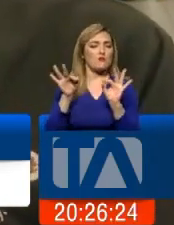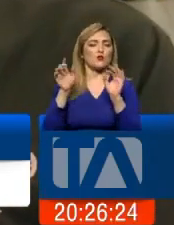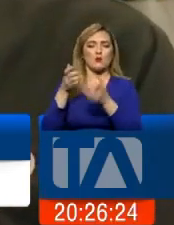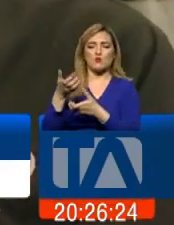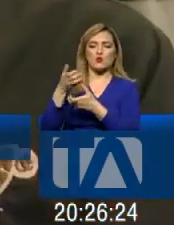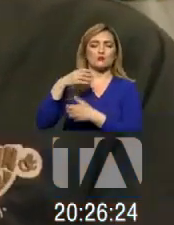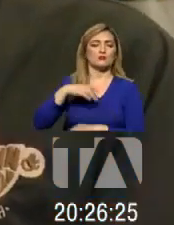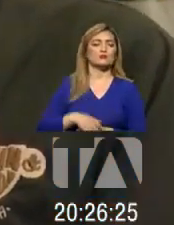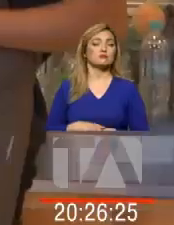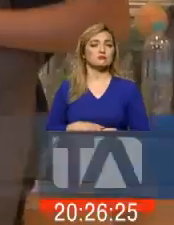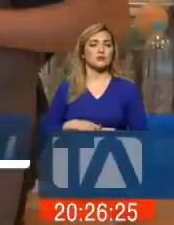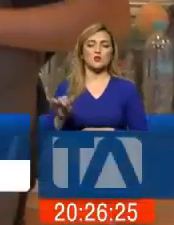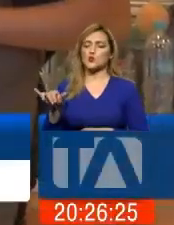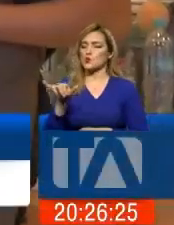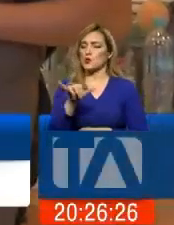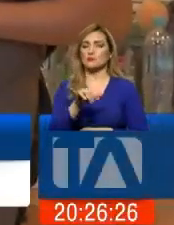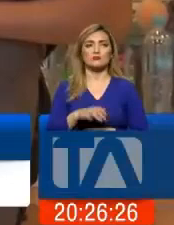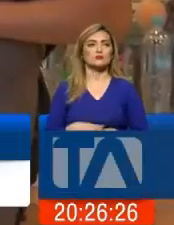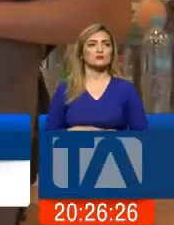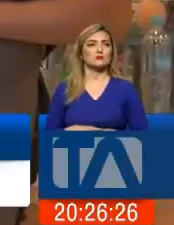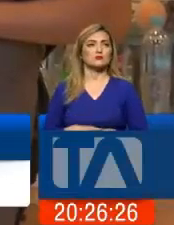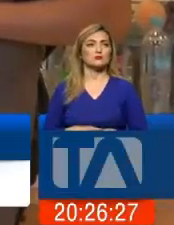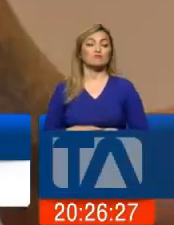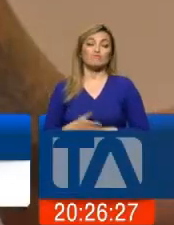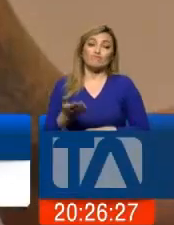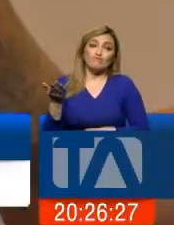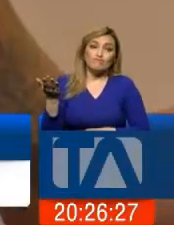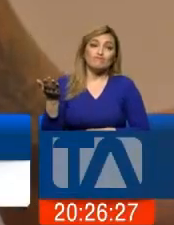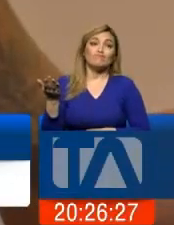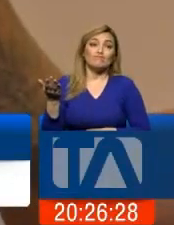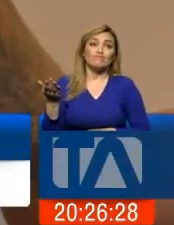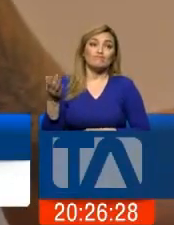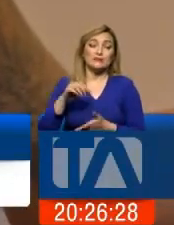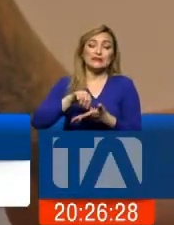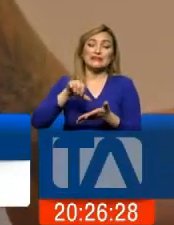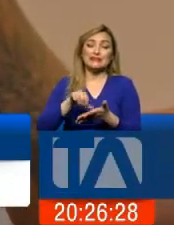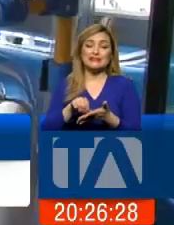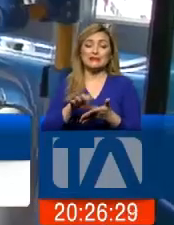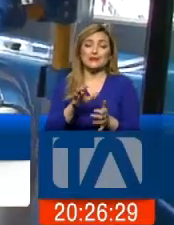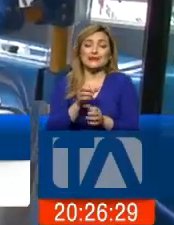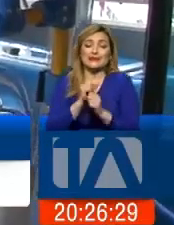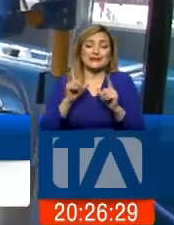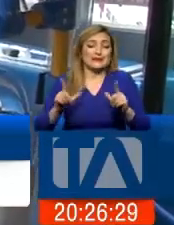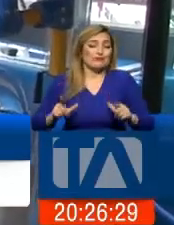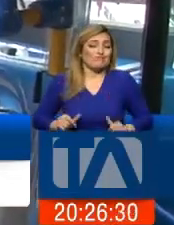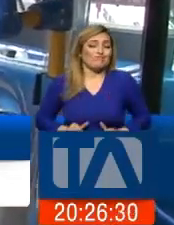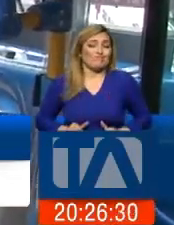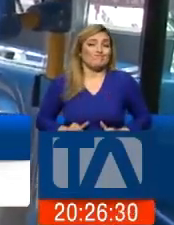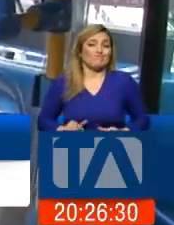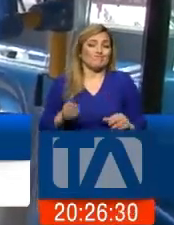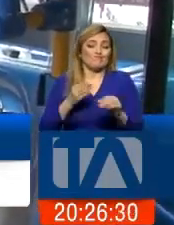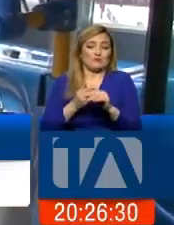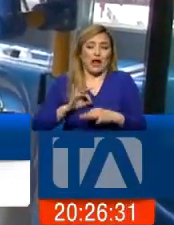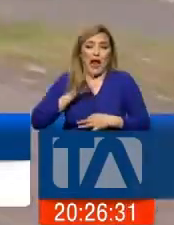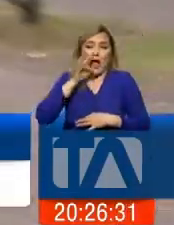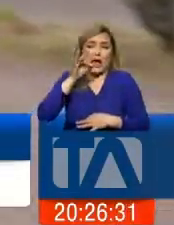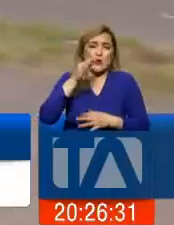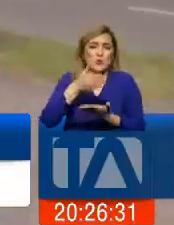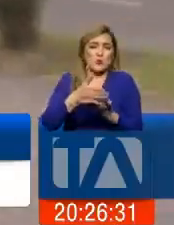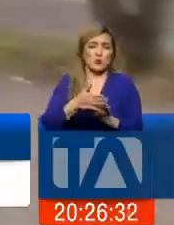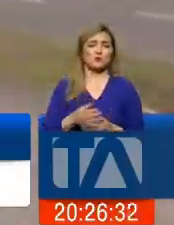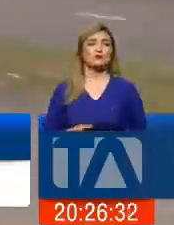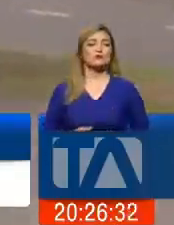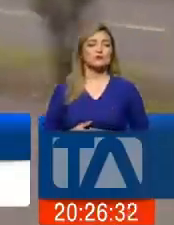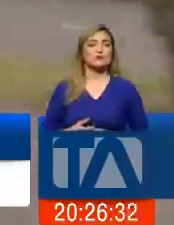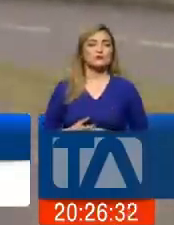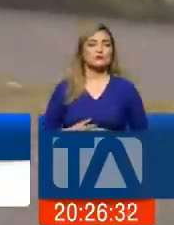les tomamos las mismas medidas. Es la forma en que se vislumbra una ciudad en medio de medidas de salubridad que buscan frenar la pandemia. En